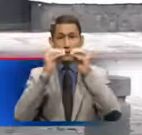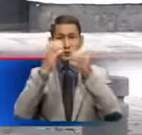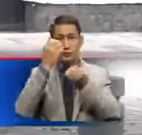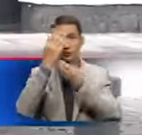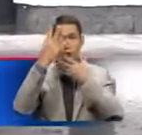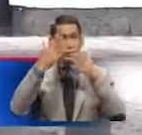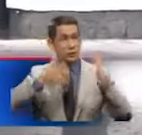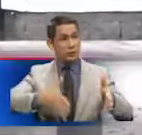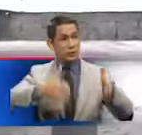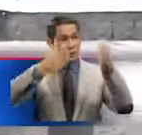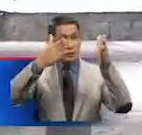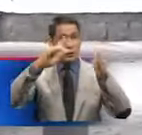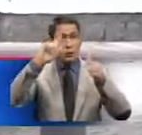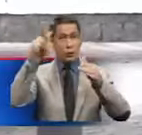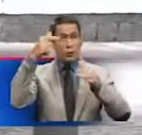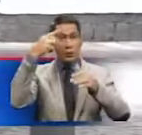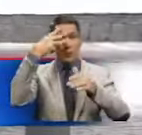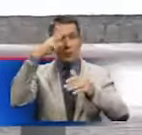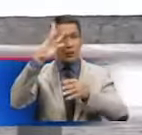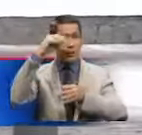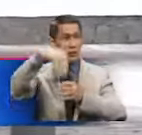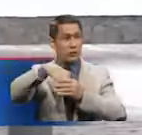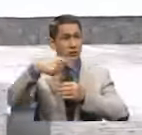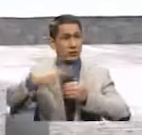exteriores de la Embajada de México en Quito.